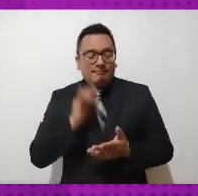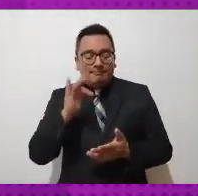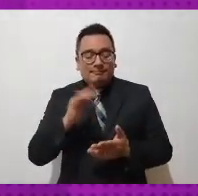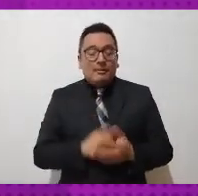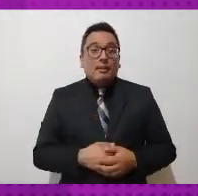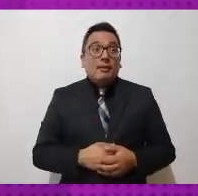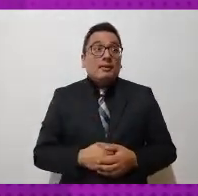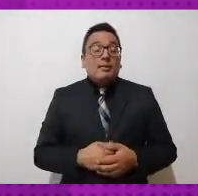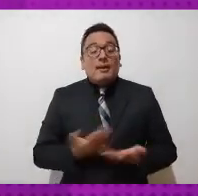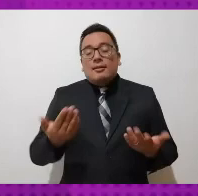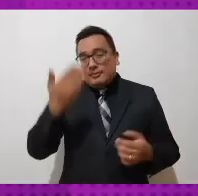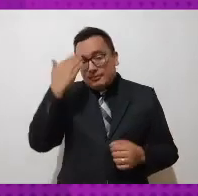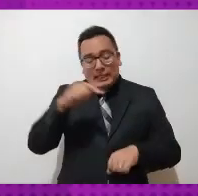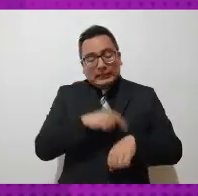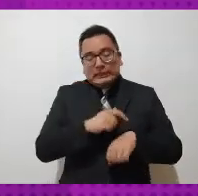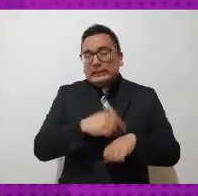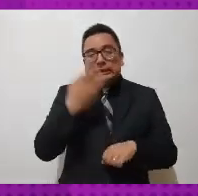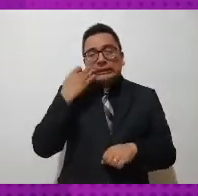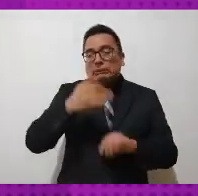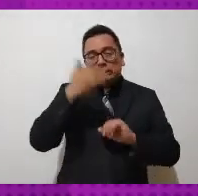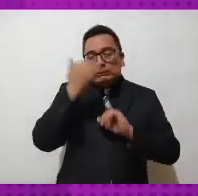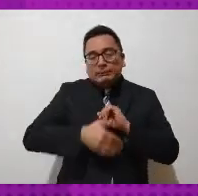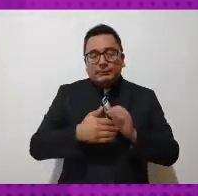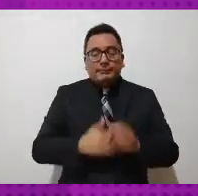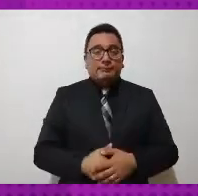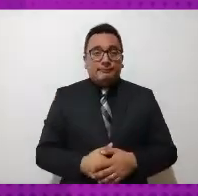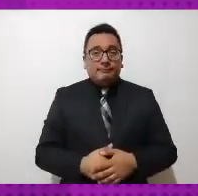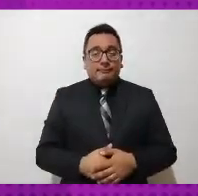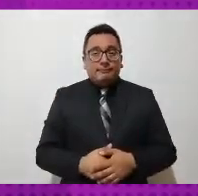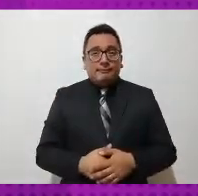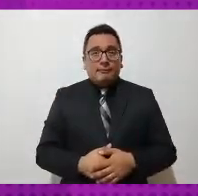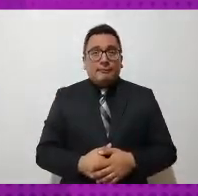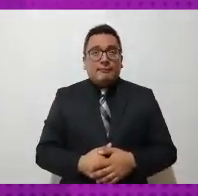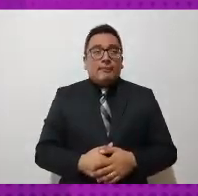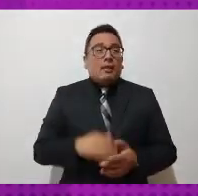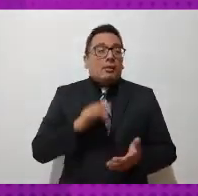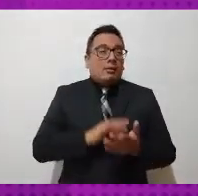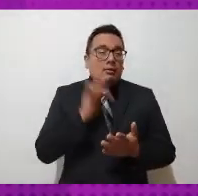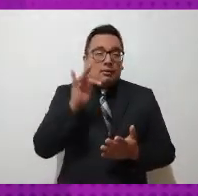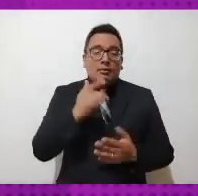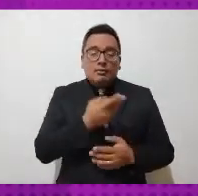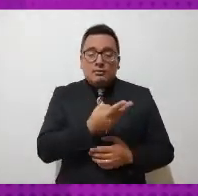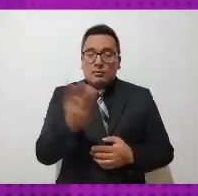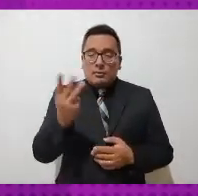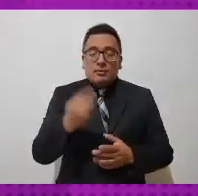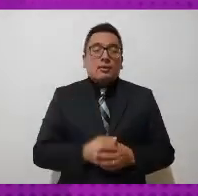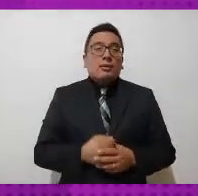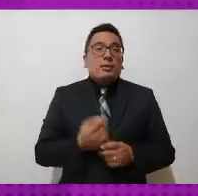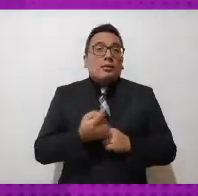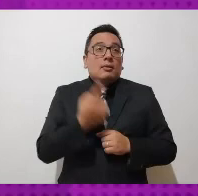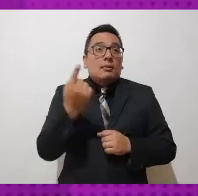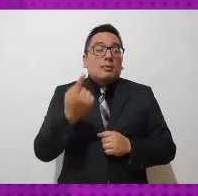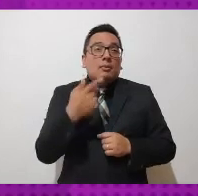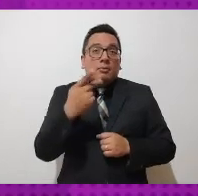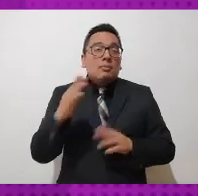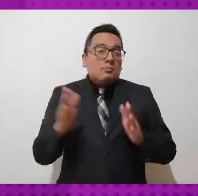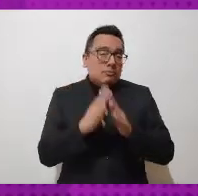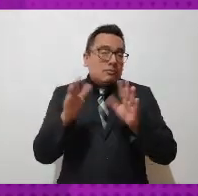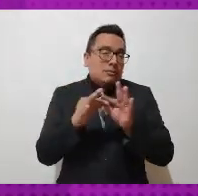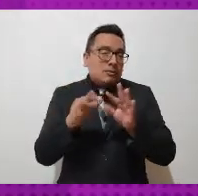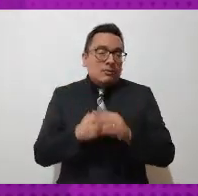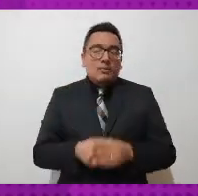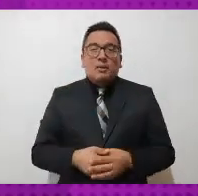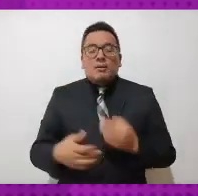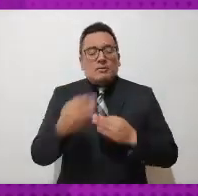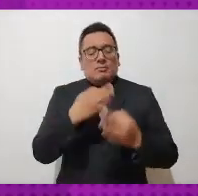consejera Susana, y bueno, lamentablemente se nos acabó el tiempo del programa del día de hoy de la urna. Agradecerle a las 3 por haber participado el día